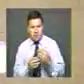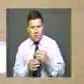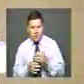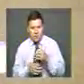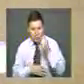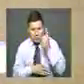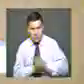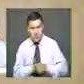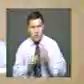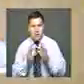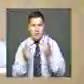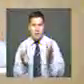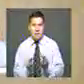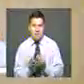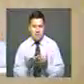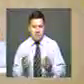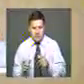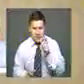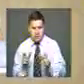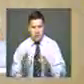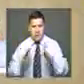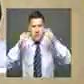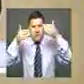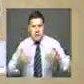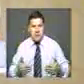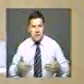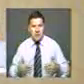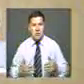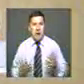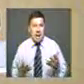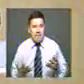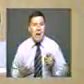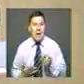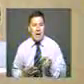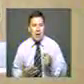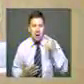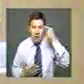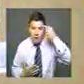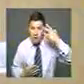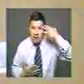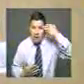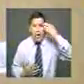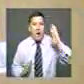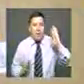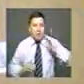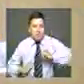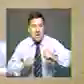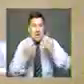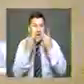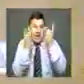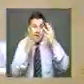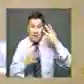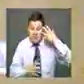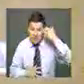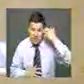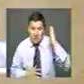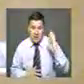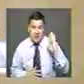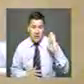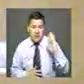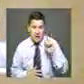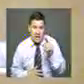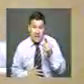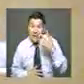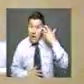municipal es el juez de familia para las personas con discapacidad mental grave y que tengan que